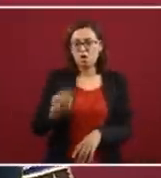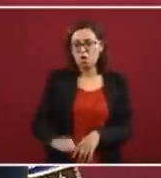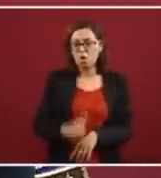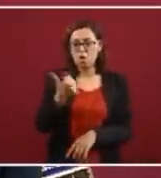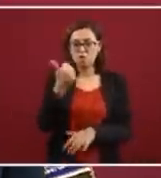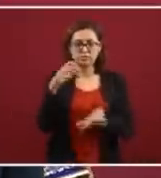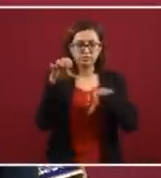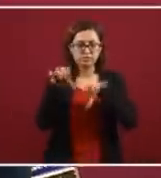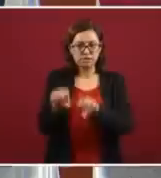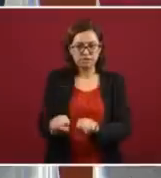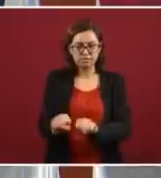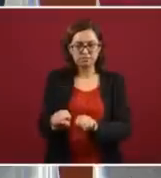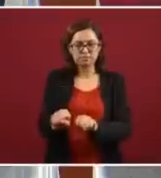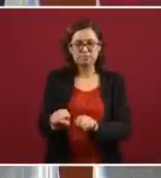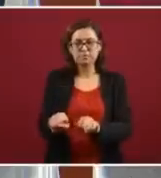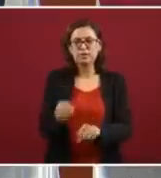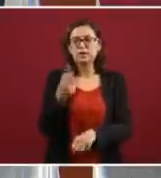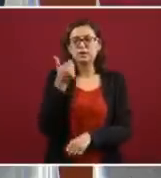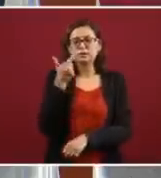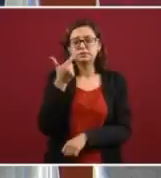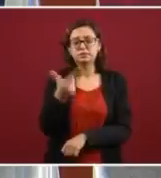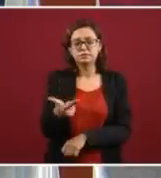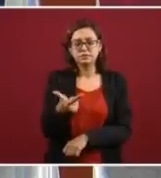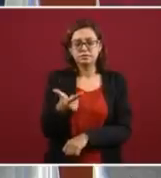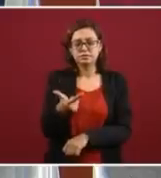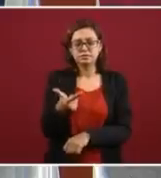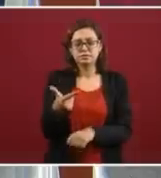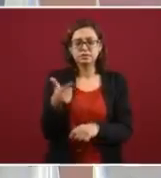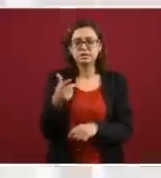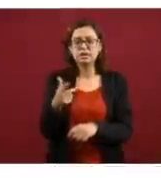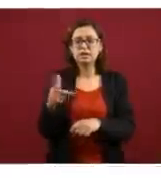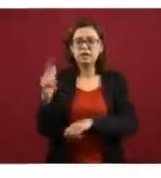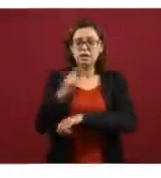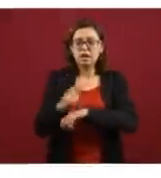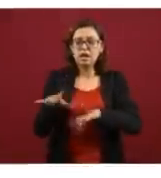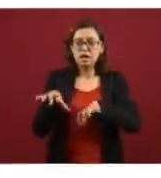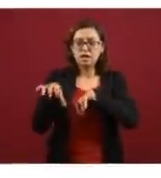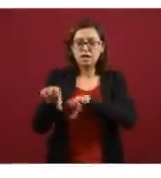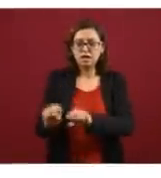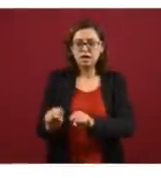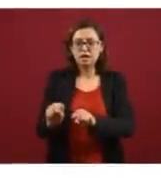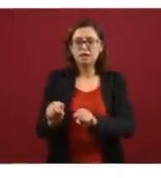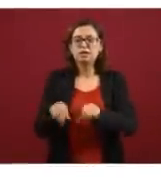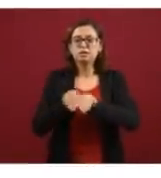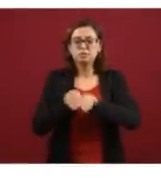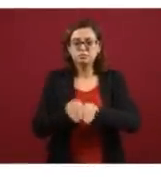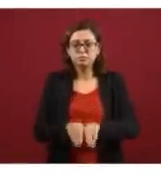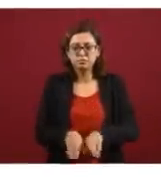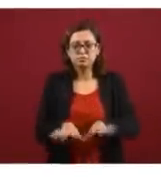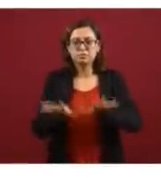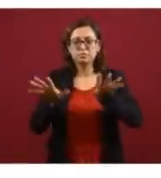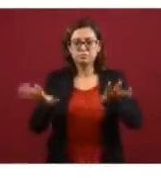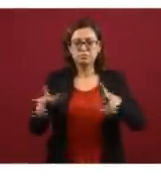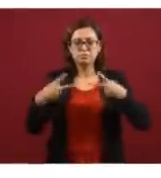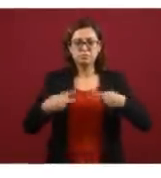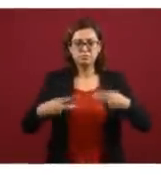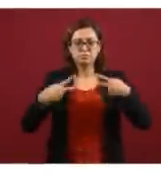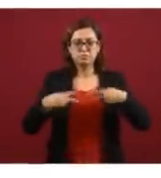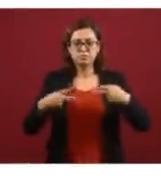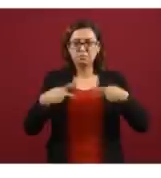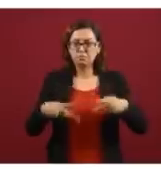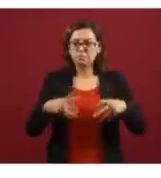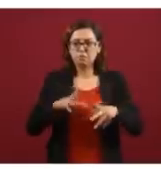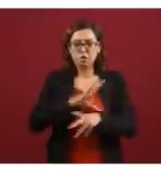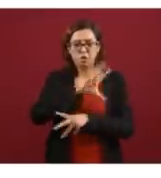aseguramientos marítimos y 7 aseguramientos portuarios. El despliegue del personal está en todas